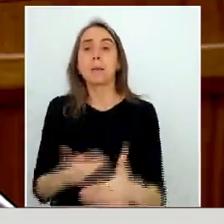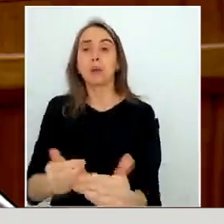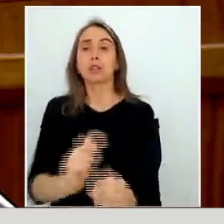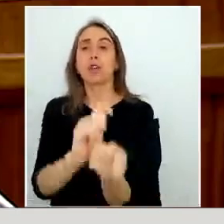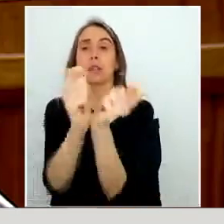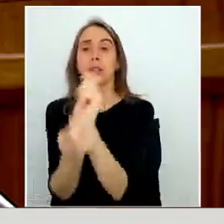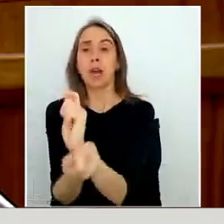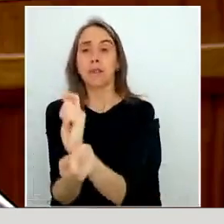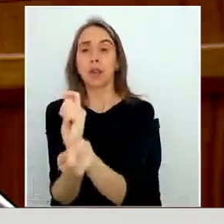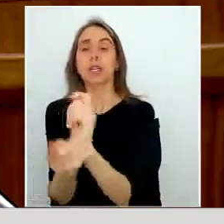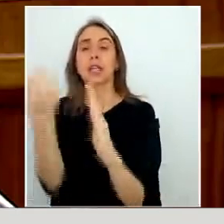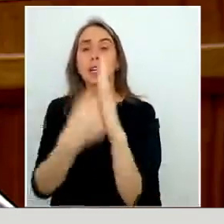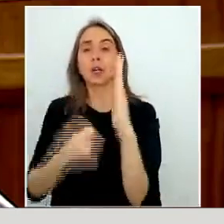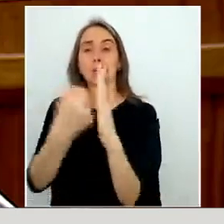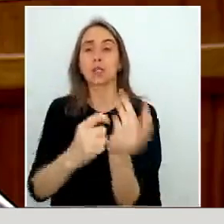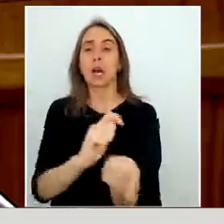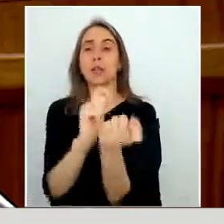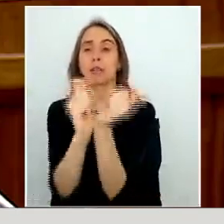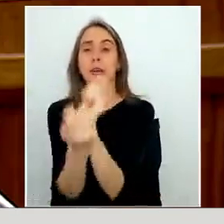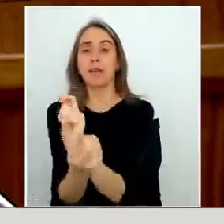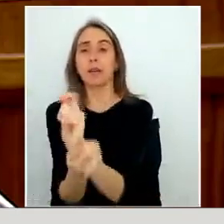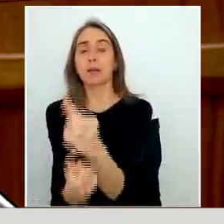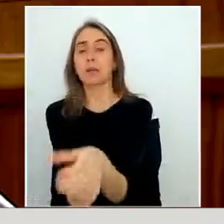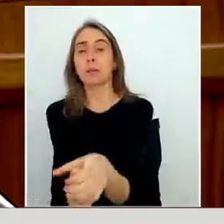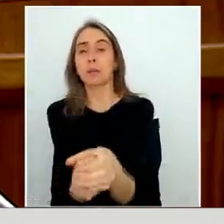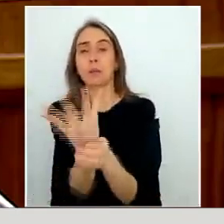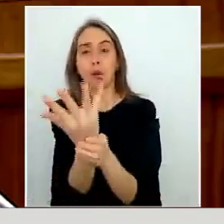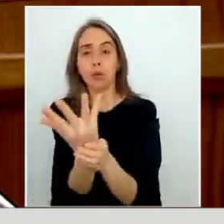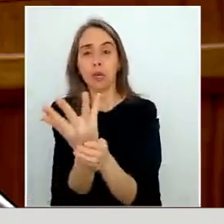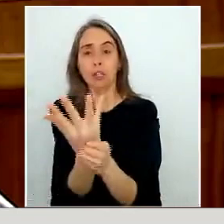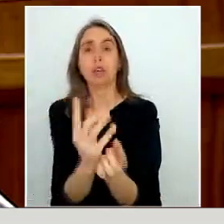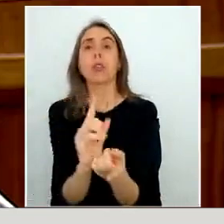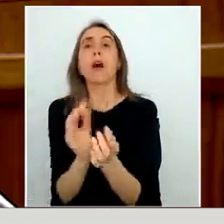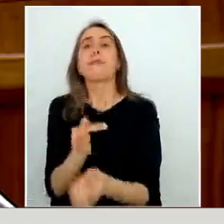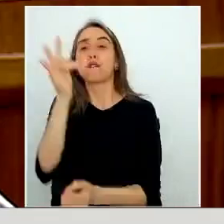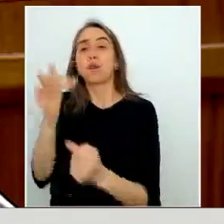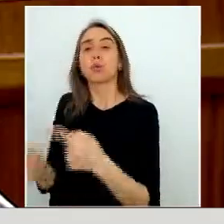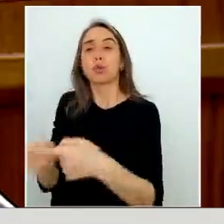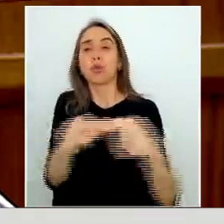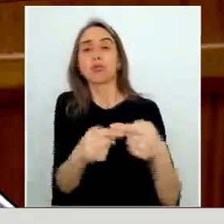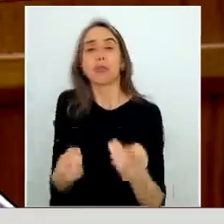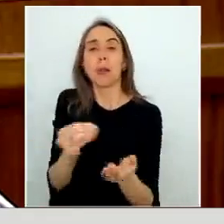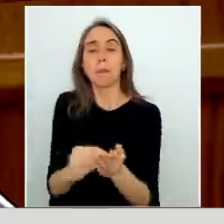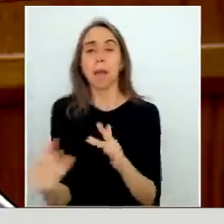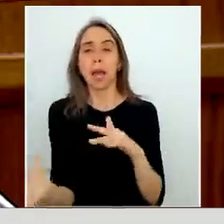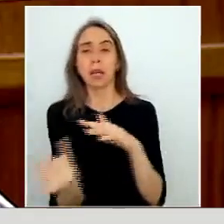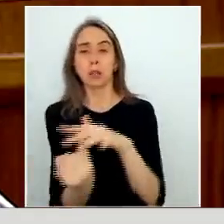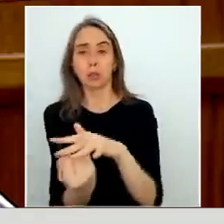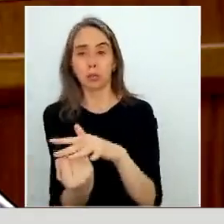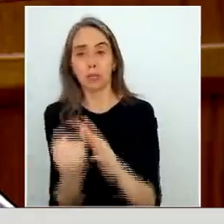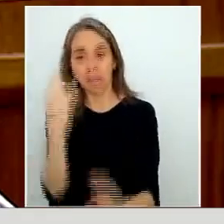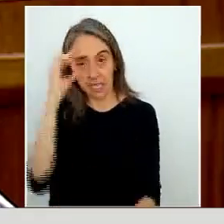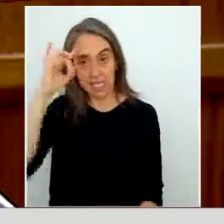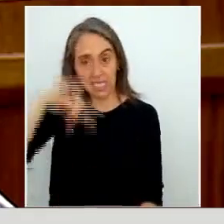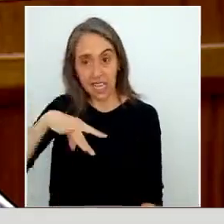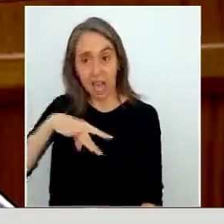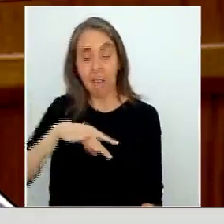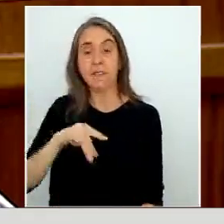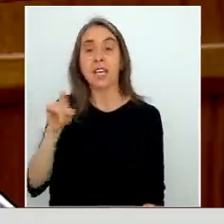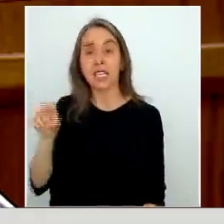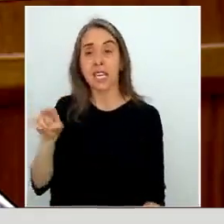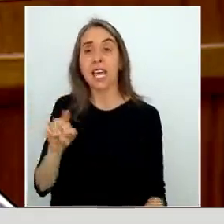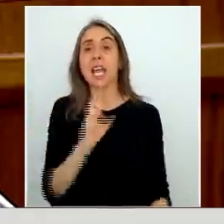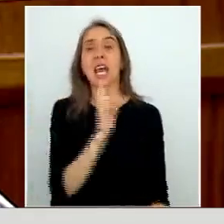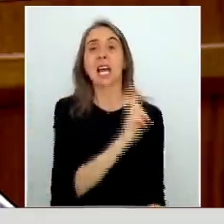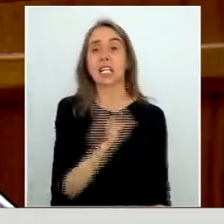por transformaciones modernizadoras hacia una sociedad más inclusiva sabemos que en respuesta a esto fue el